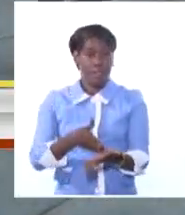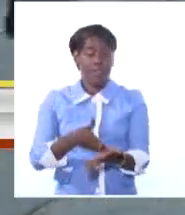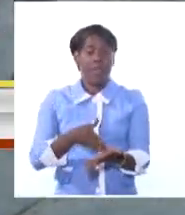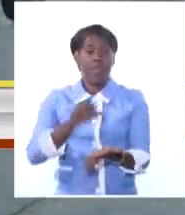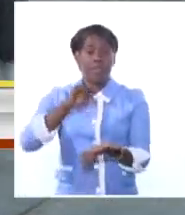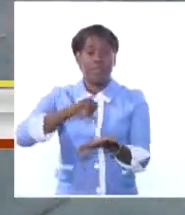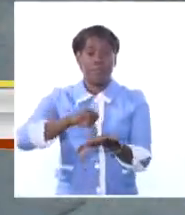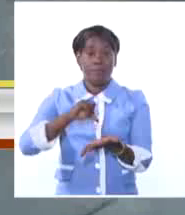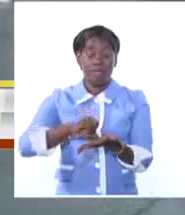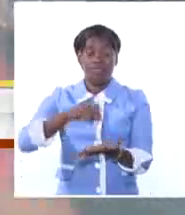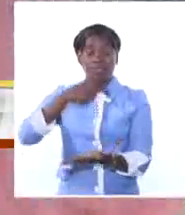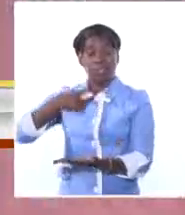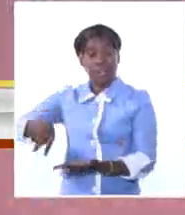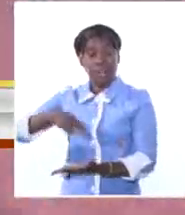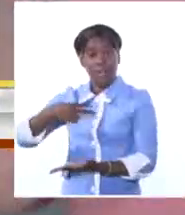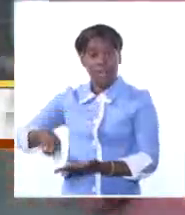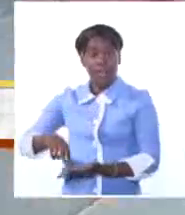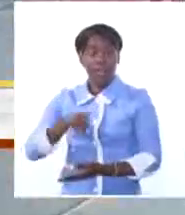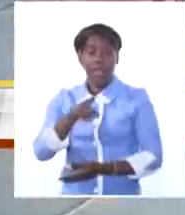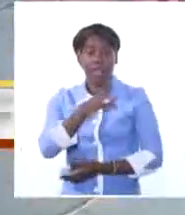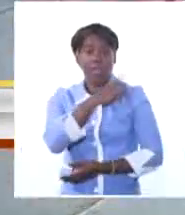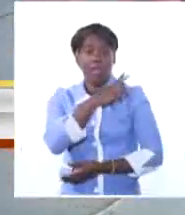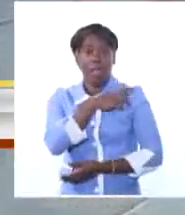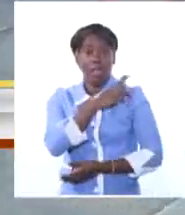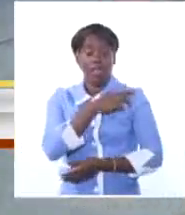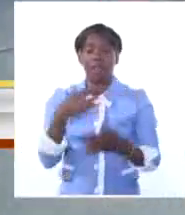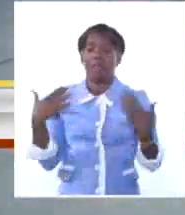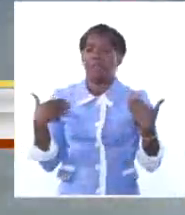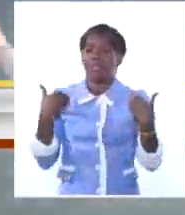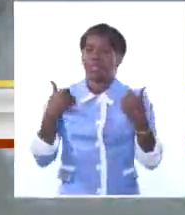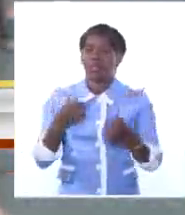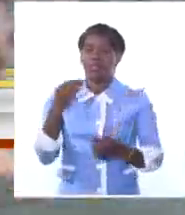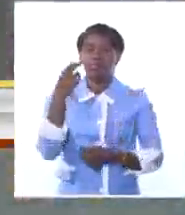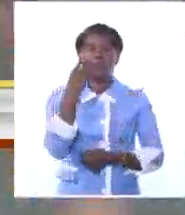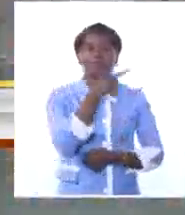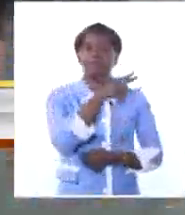y dirige, está atenta a sus estudiantes.